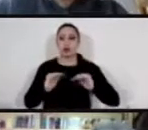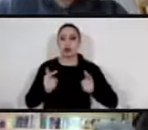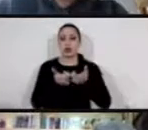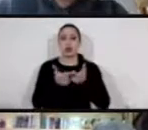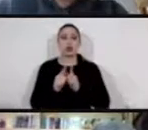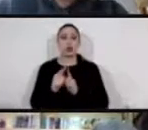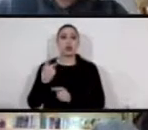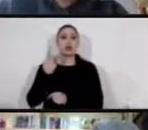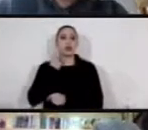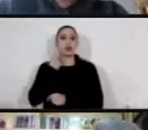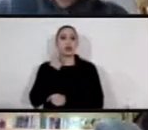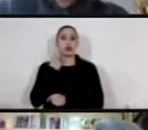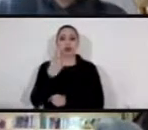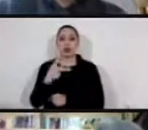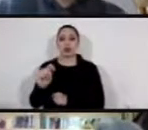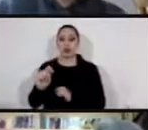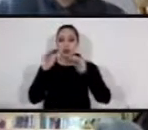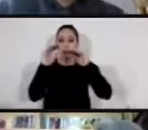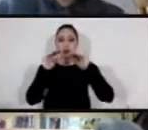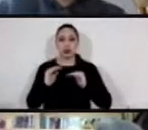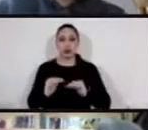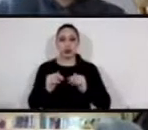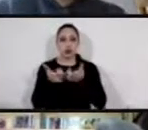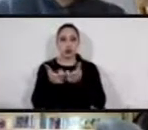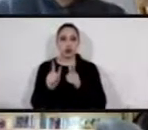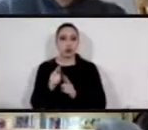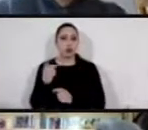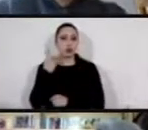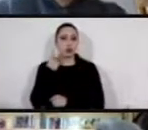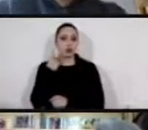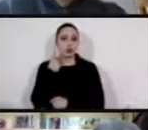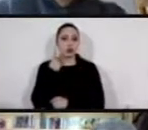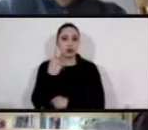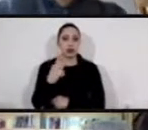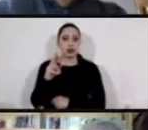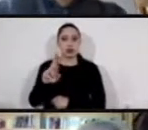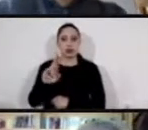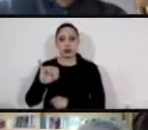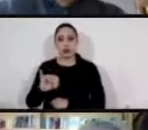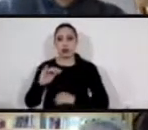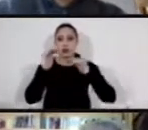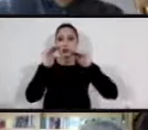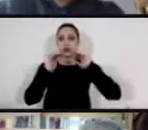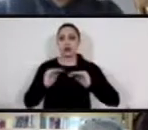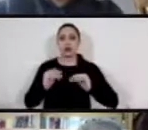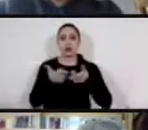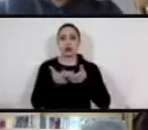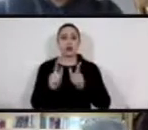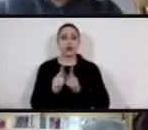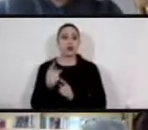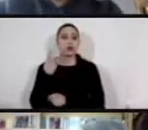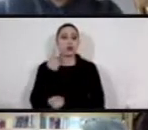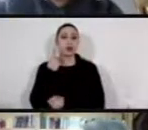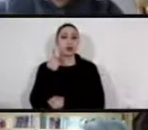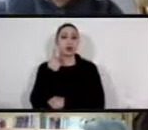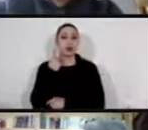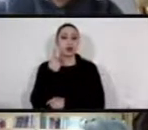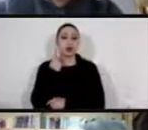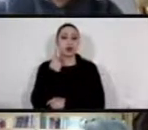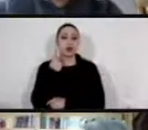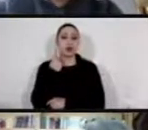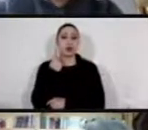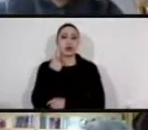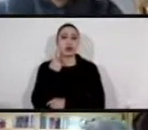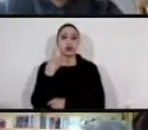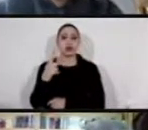Parlamentario del Partido del Trabajo. Cuarto, Grupo Parlamentario del Partido Revolucionario Institucional. Número quinto, Grupo Parlamentario